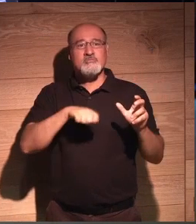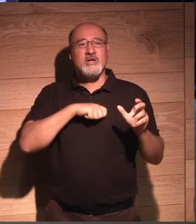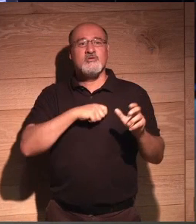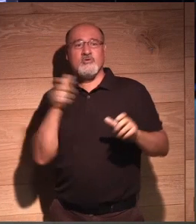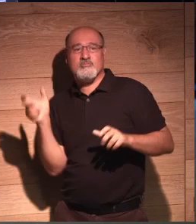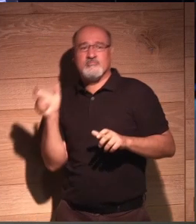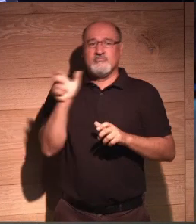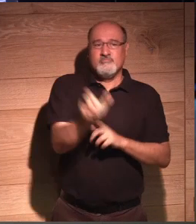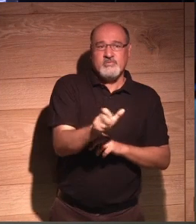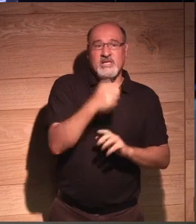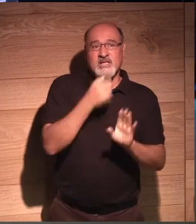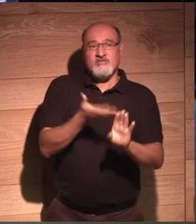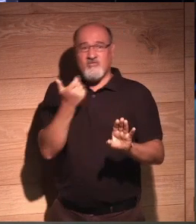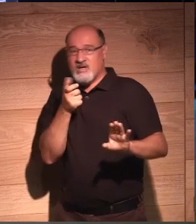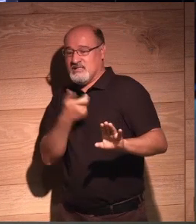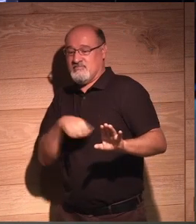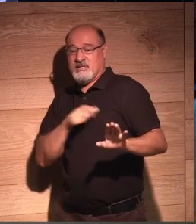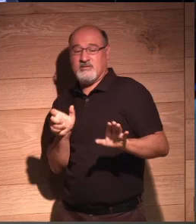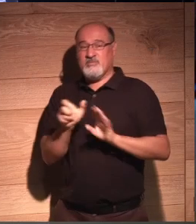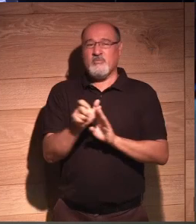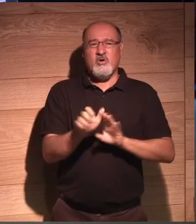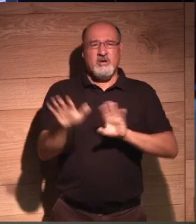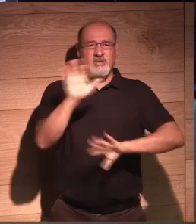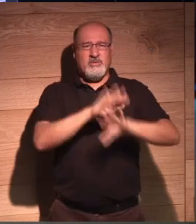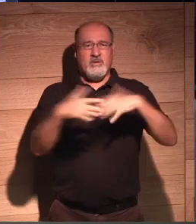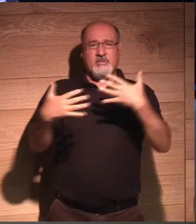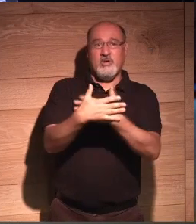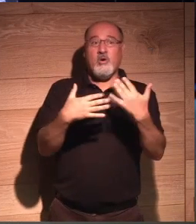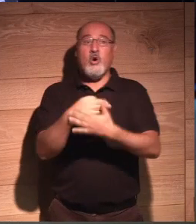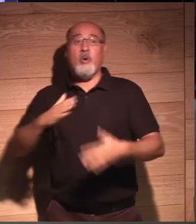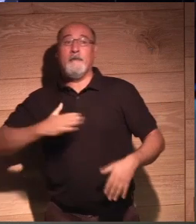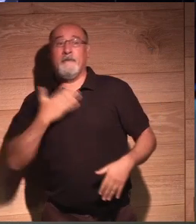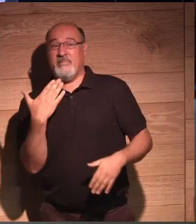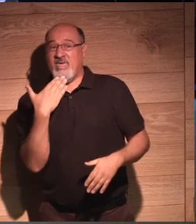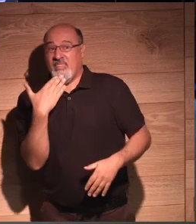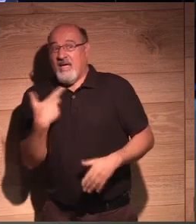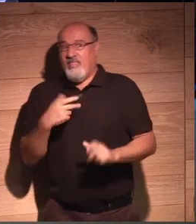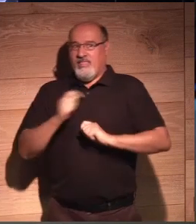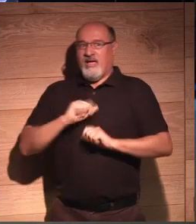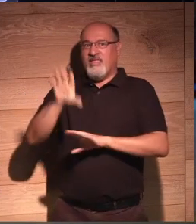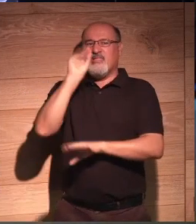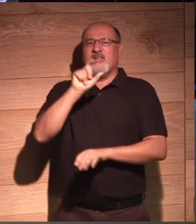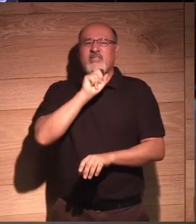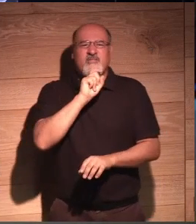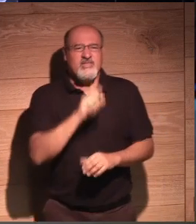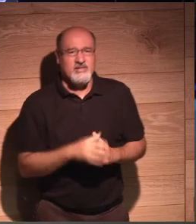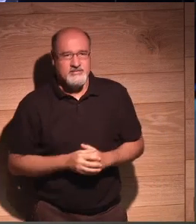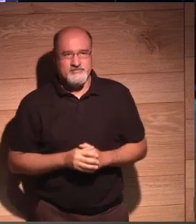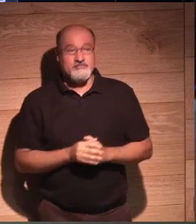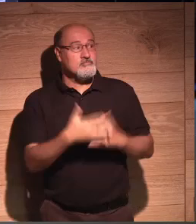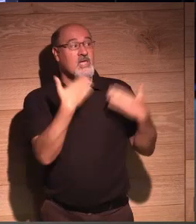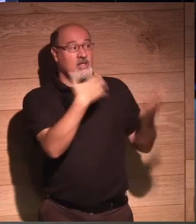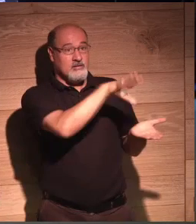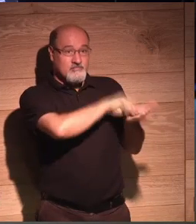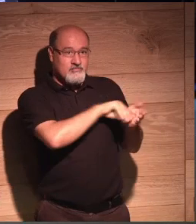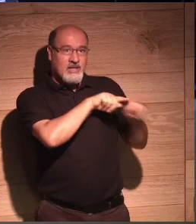español, porque algunas veces se hace un poco difícil entender, o será que yo ya no tengo edad para estas cosas. Vale, muchas gracias. Tomamos nota de tu crítica,